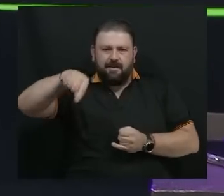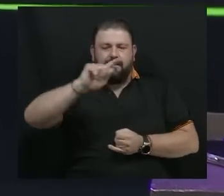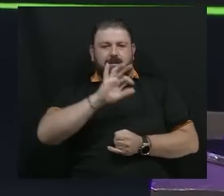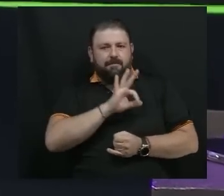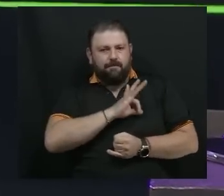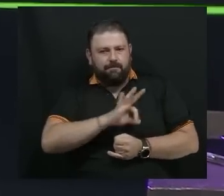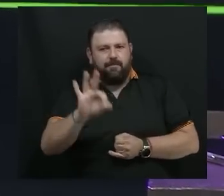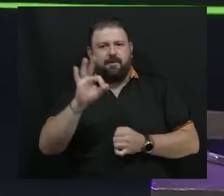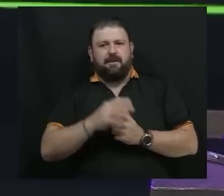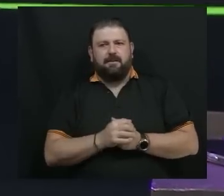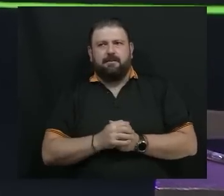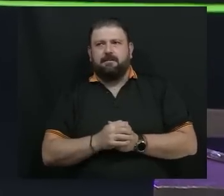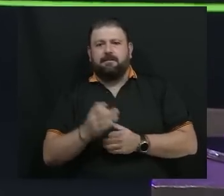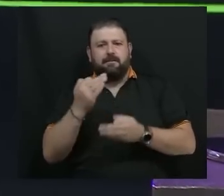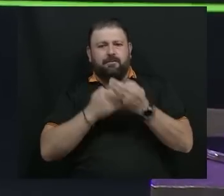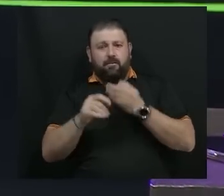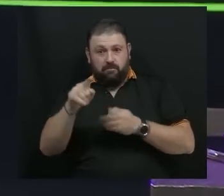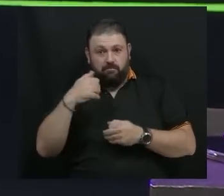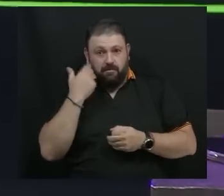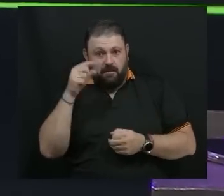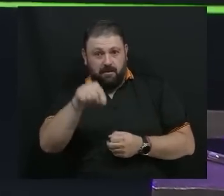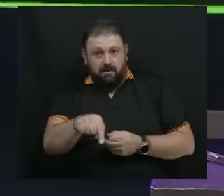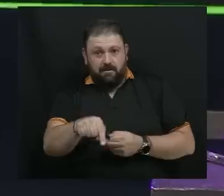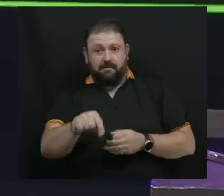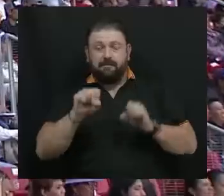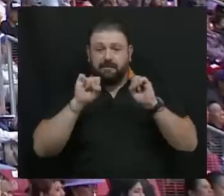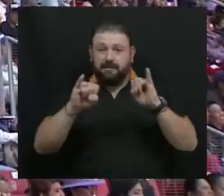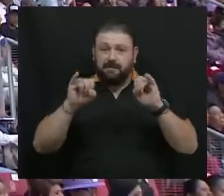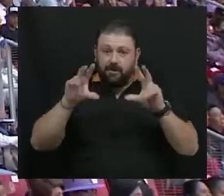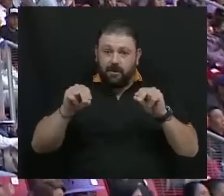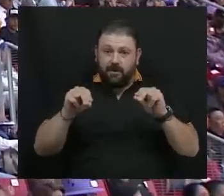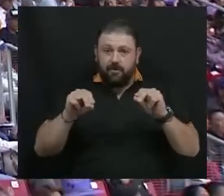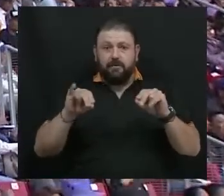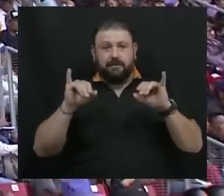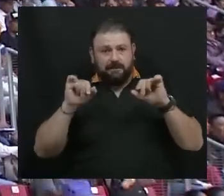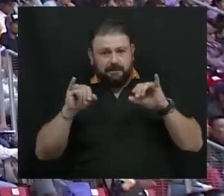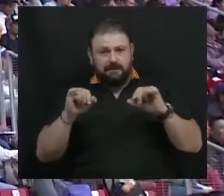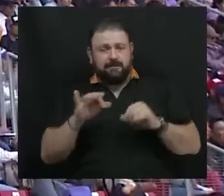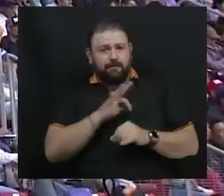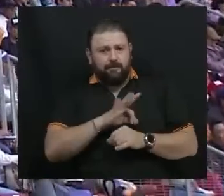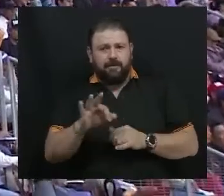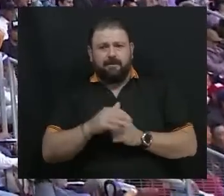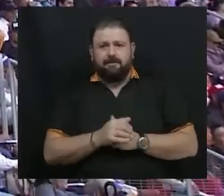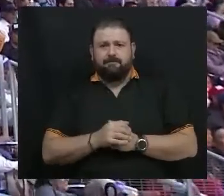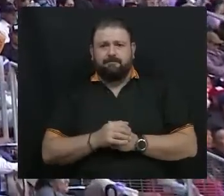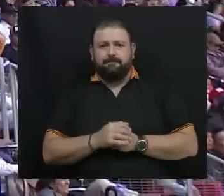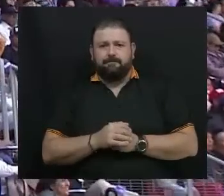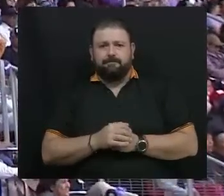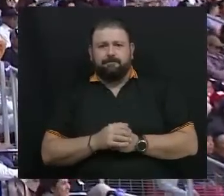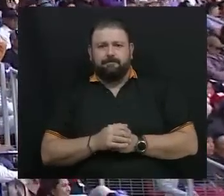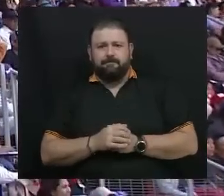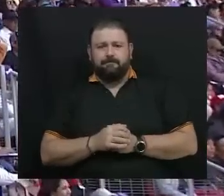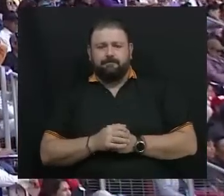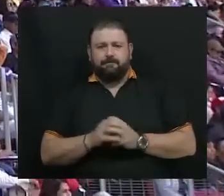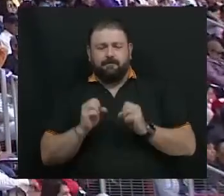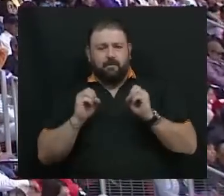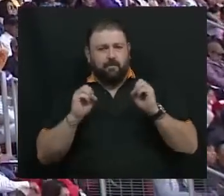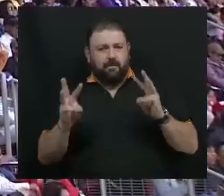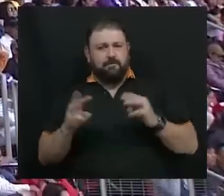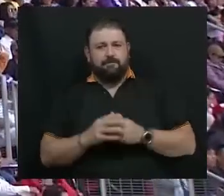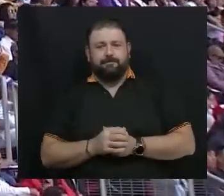extravaganas. ¿Vas a estar ahí o no? ¿Sí o no? Amigos, wow.